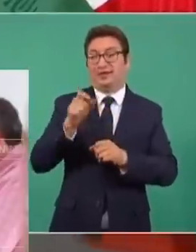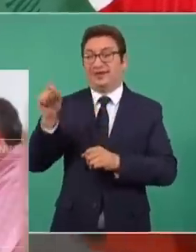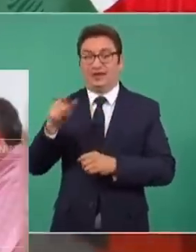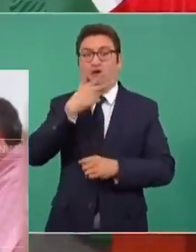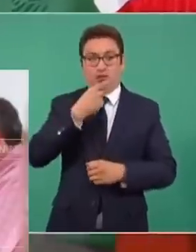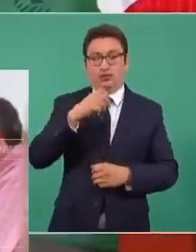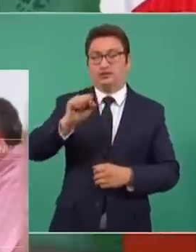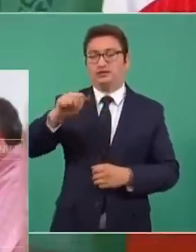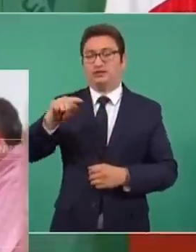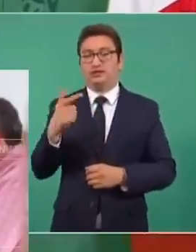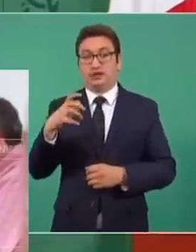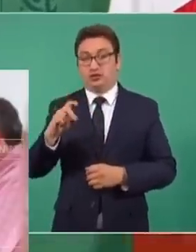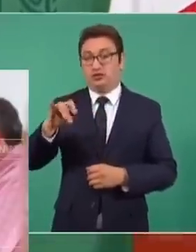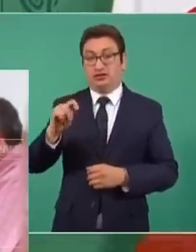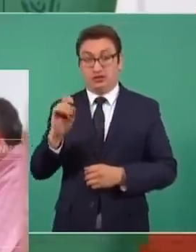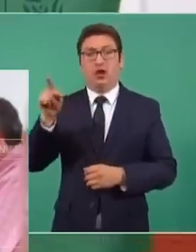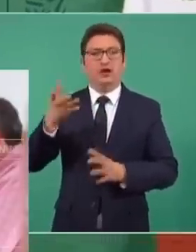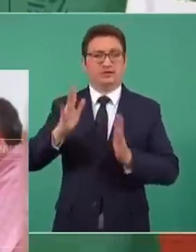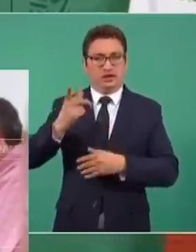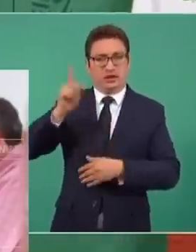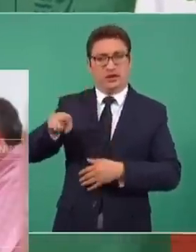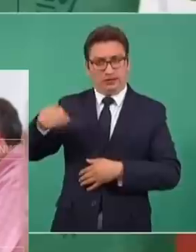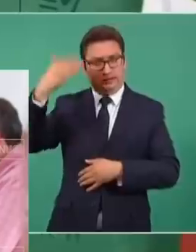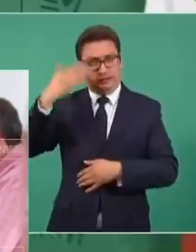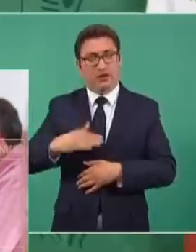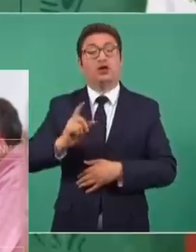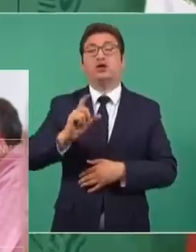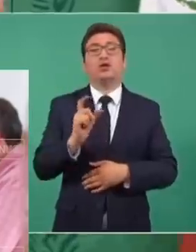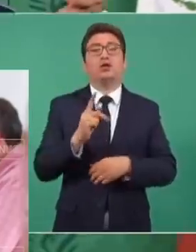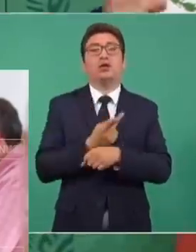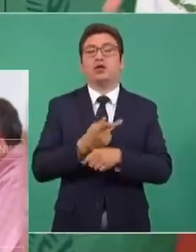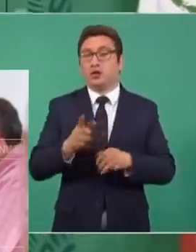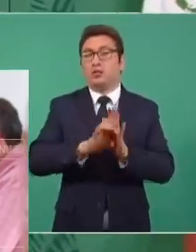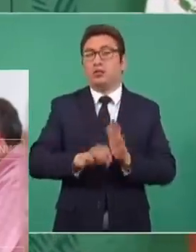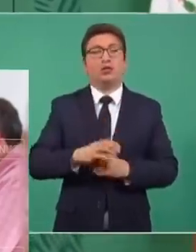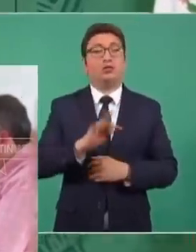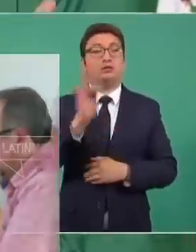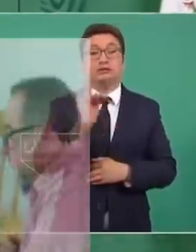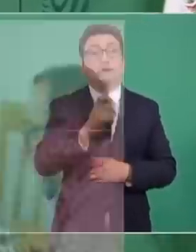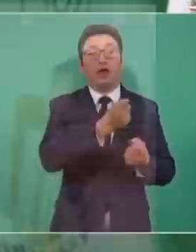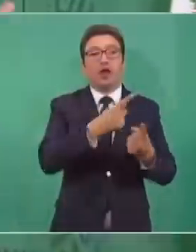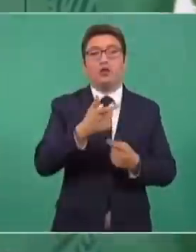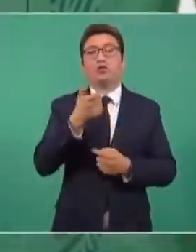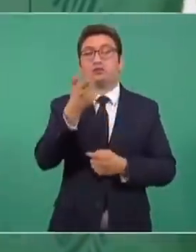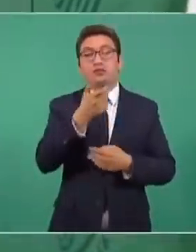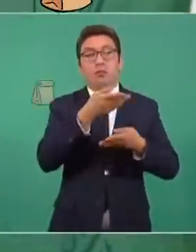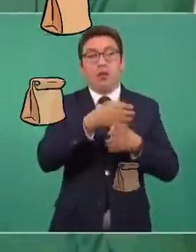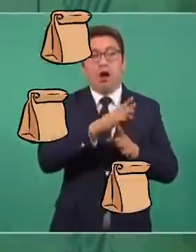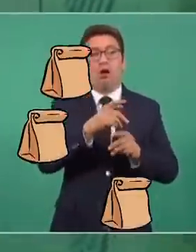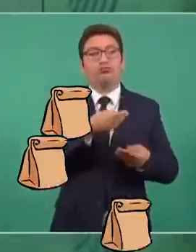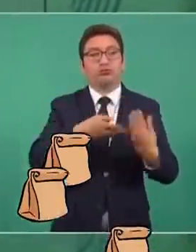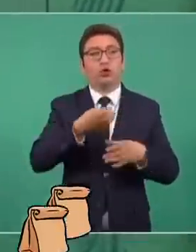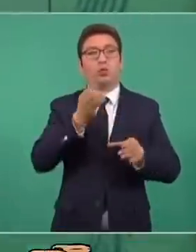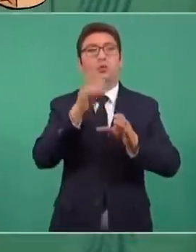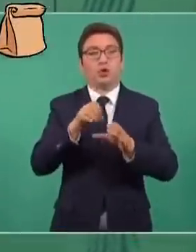Nieto, tiene instrucción de que si hay manejos de dinero